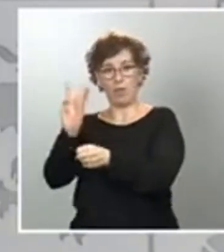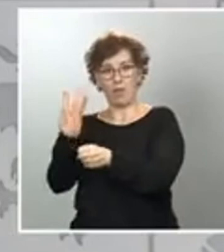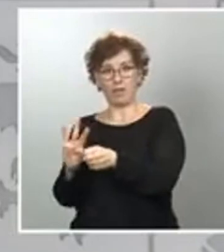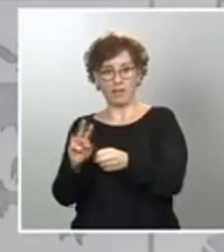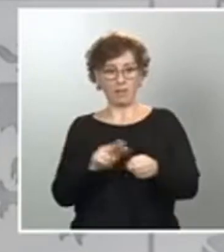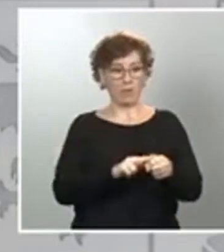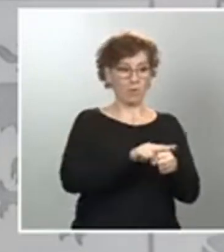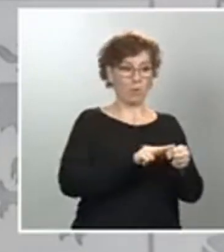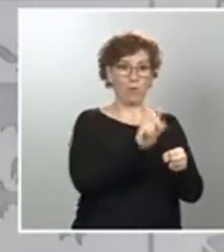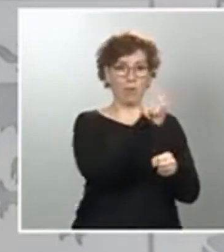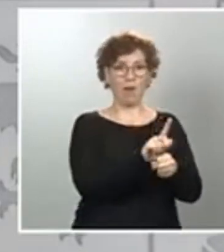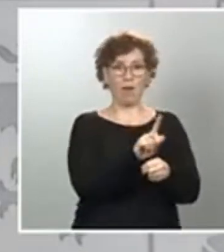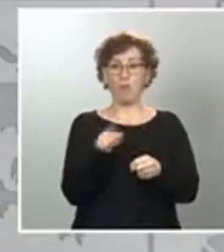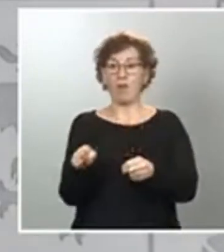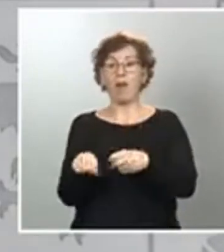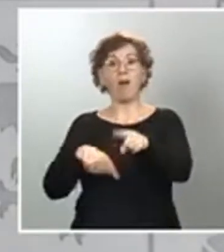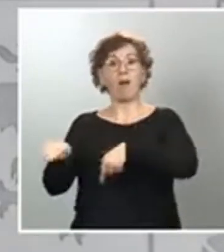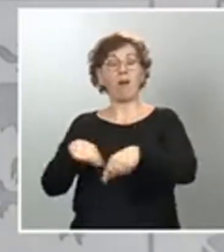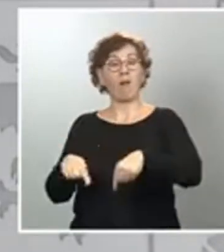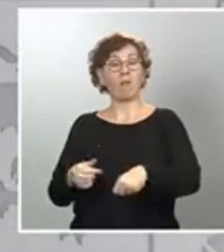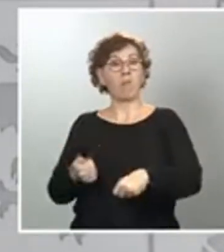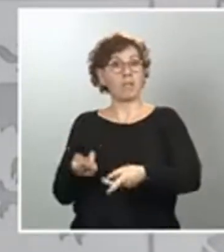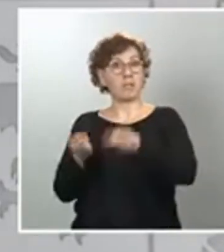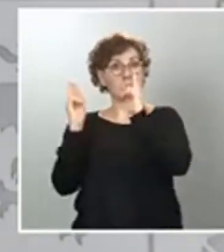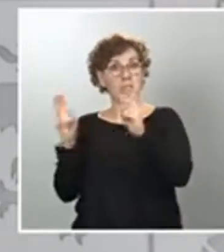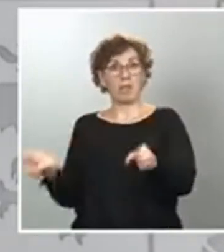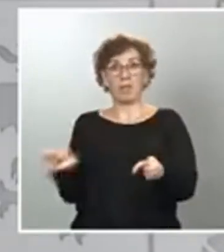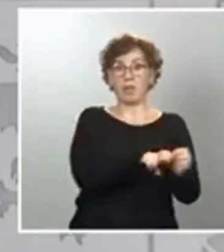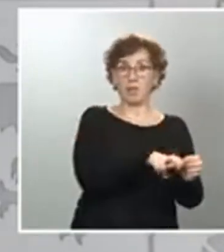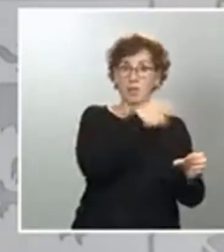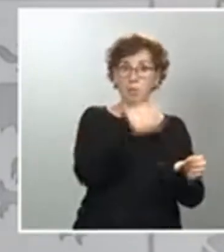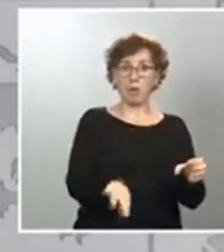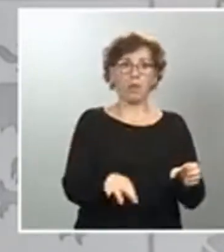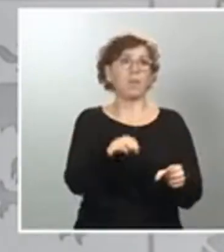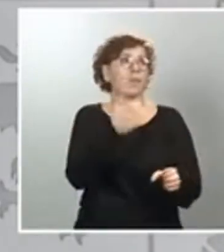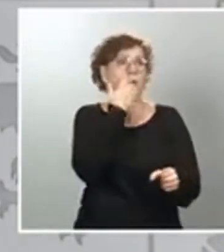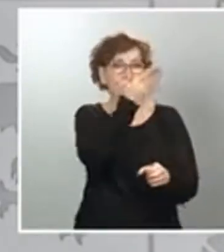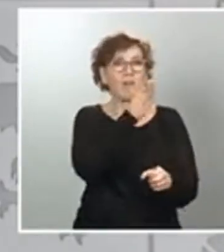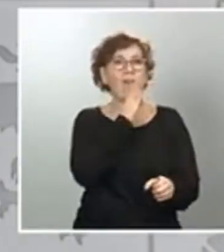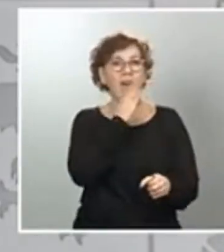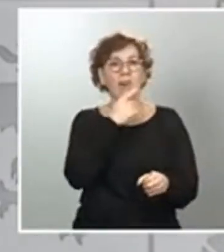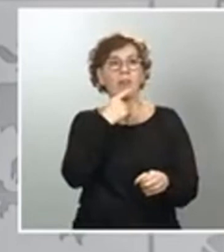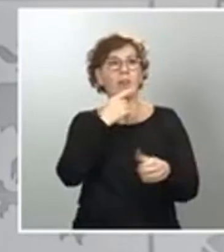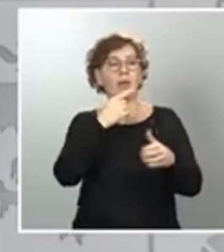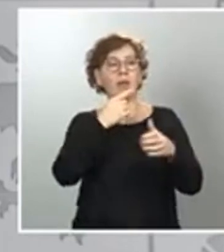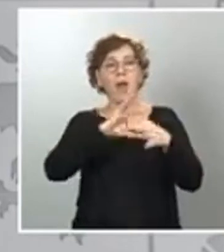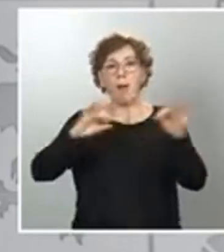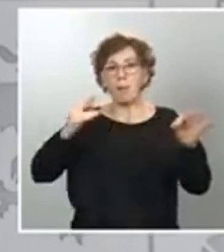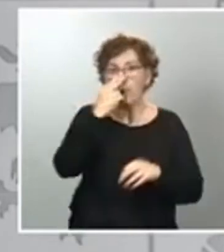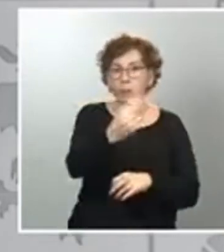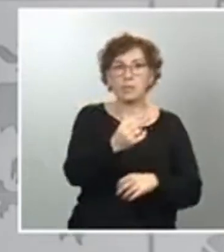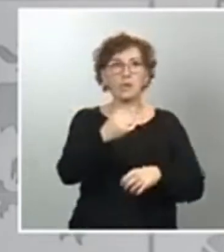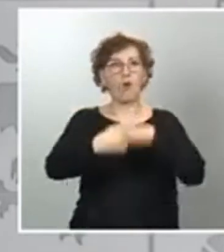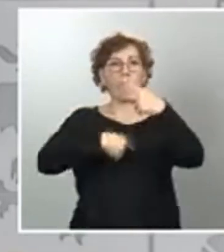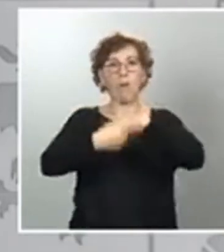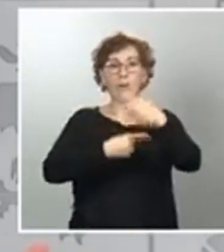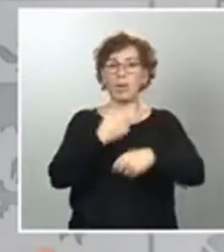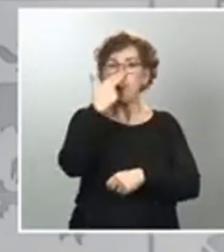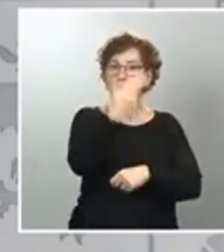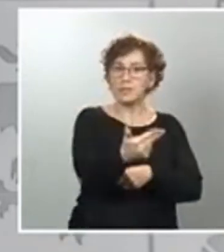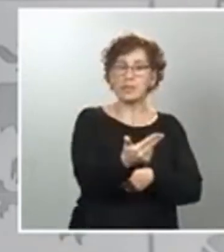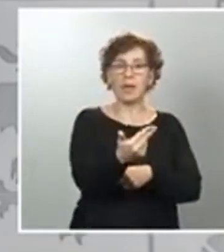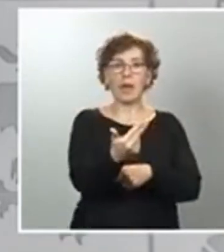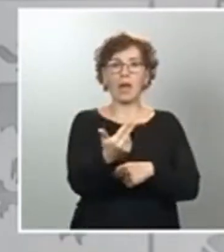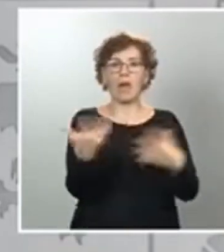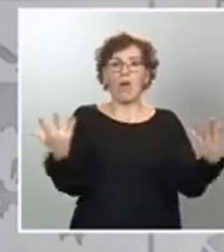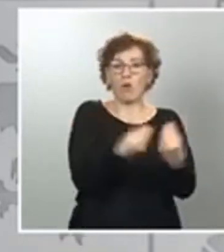dicho de pues reunirte con un amigo o con una amiga o con un familiar que viva en una población limítrofe pero en una